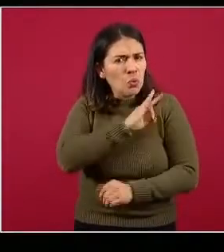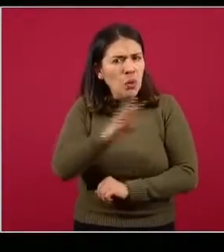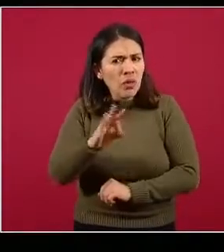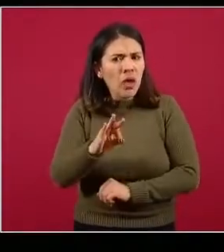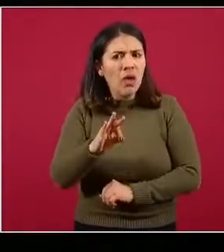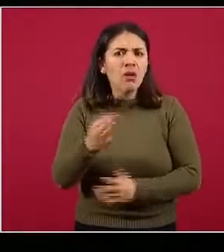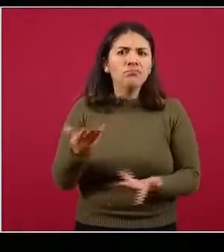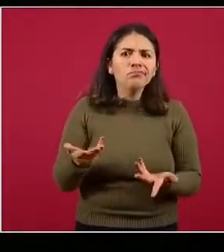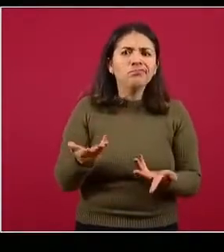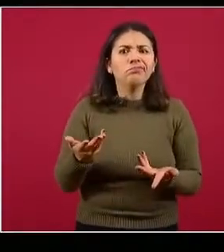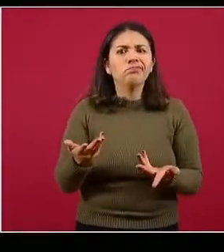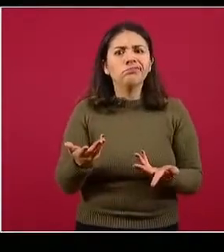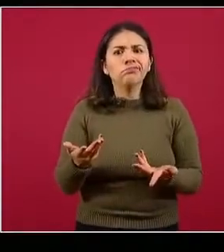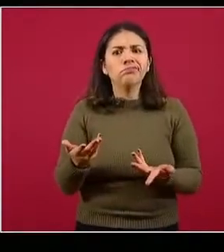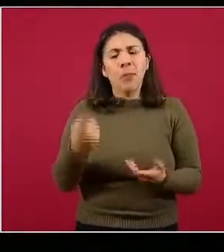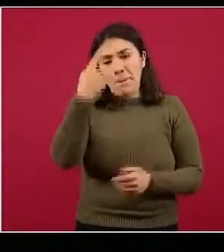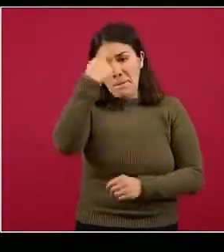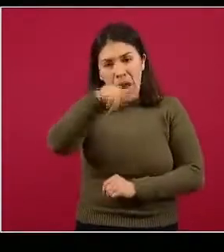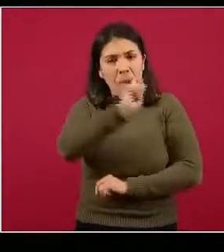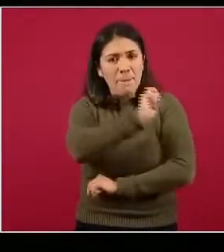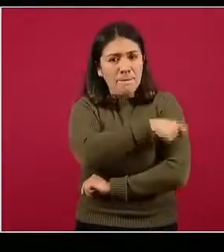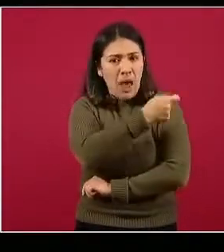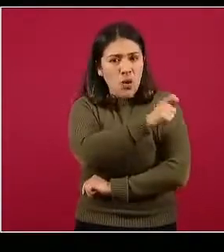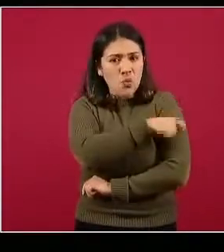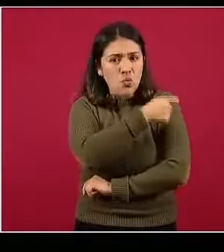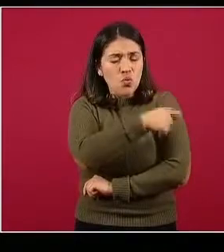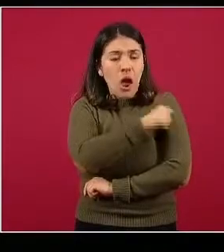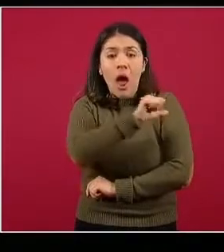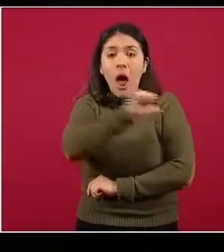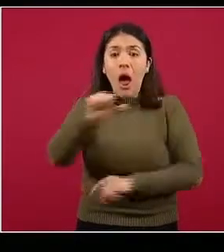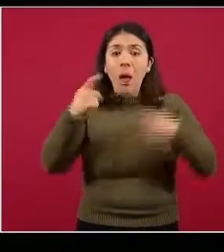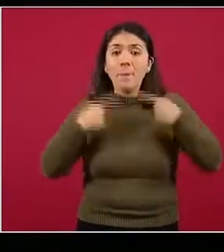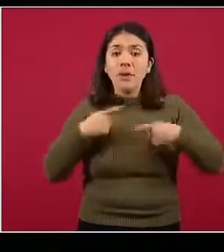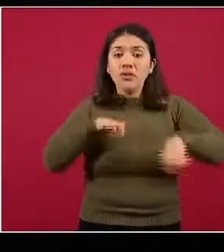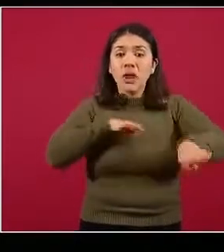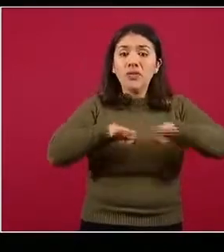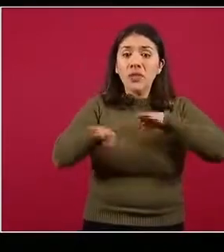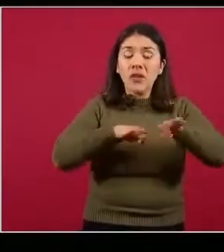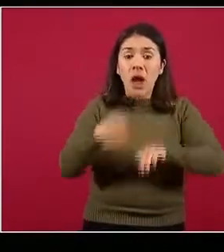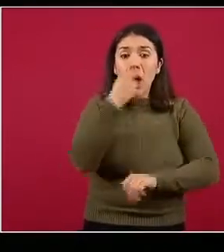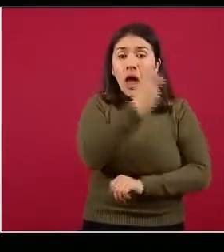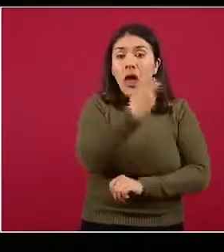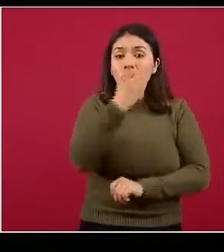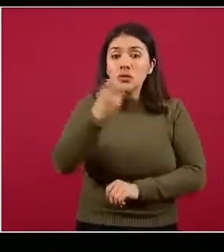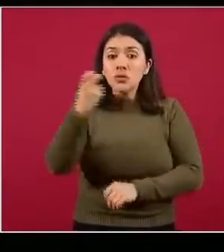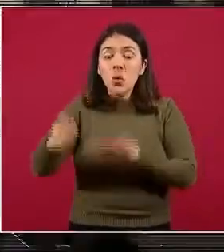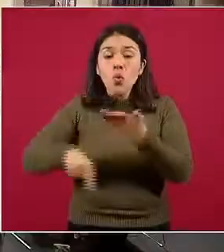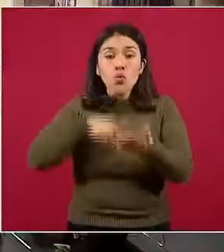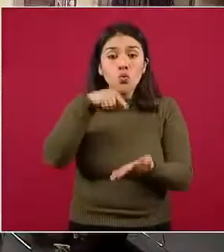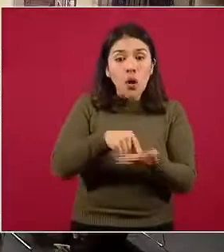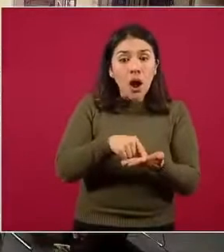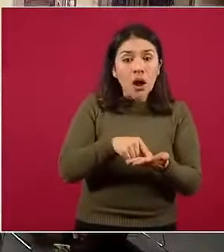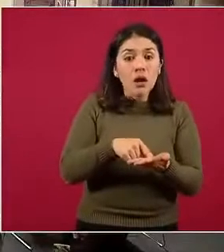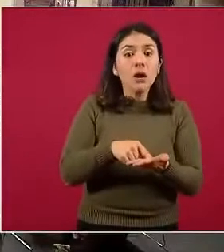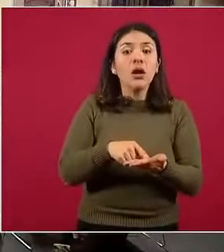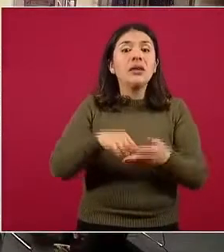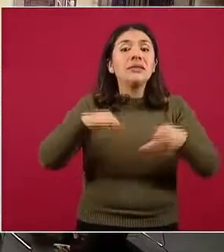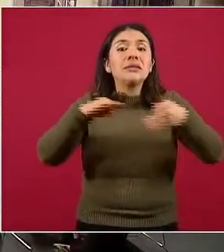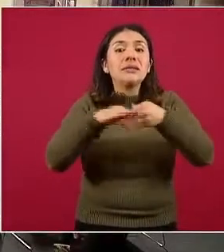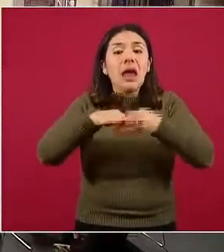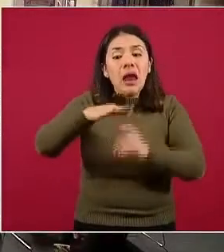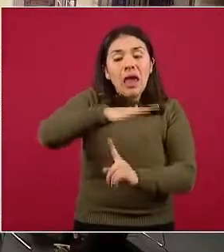a vacunar a los trabajadores que están en esas áreas o áreas